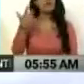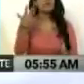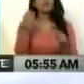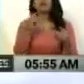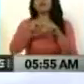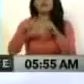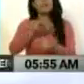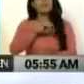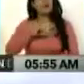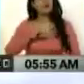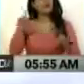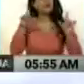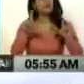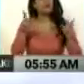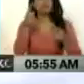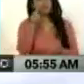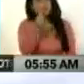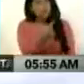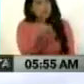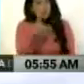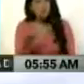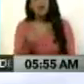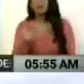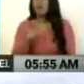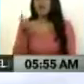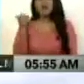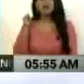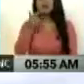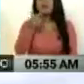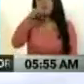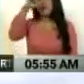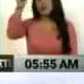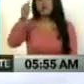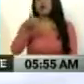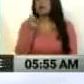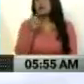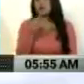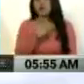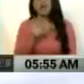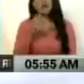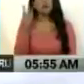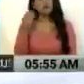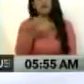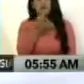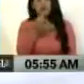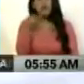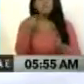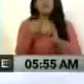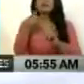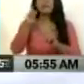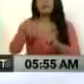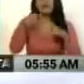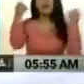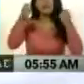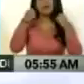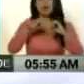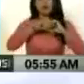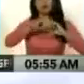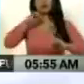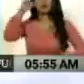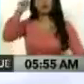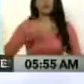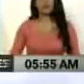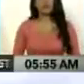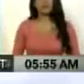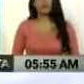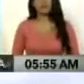tocó nada sobre el día de ayer, el contacto con Maduro, que dio bastante noticia, igual que la campaña Corazón. Y el segundo, el Dios